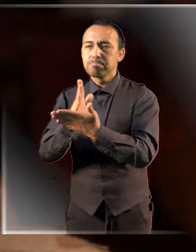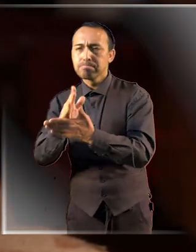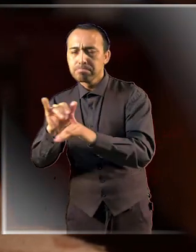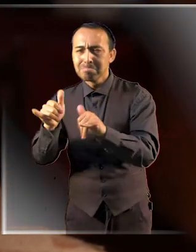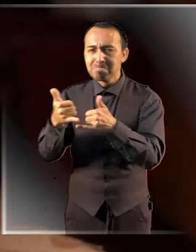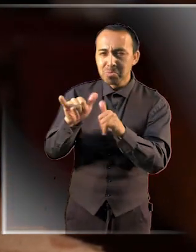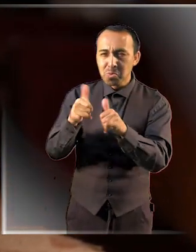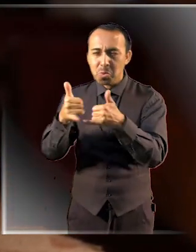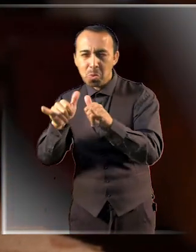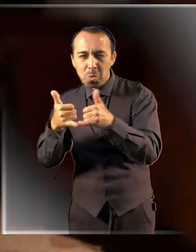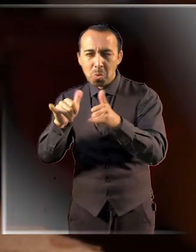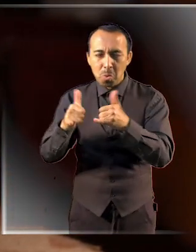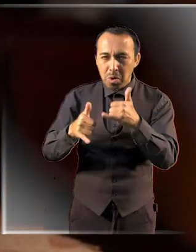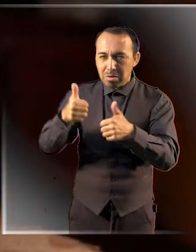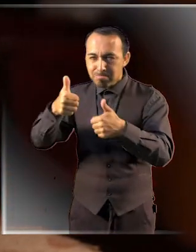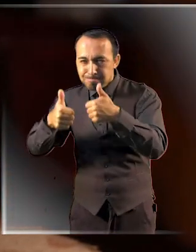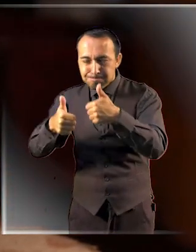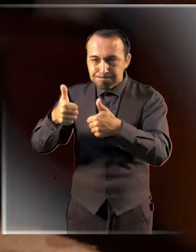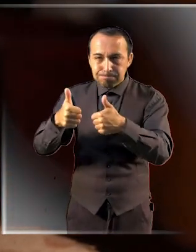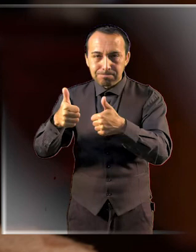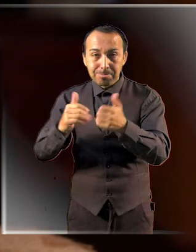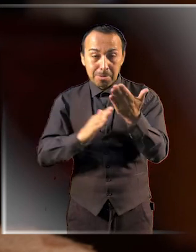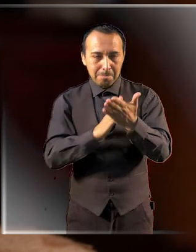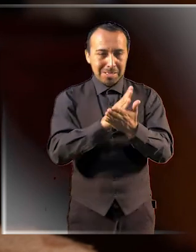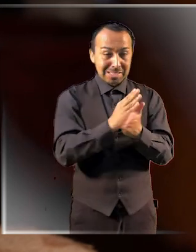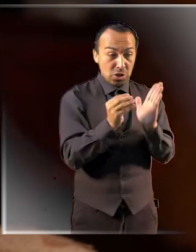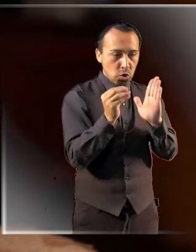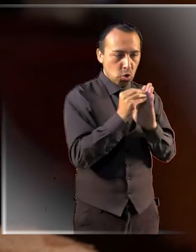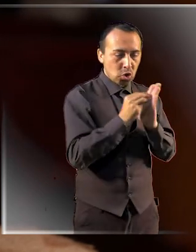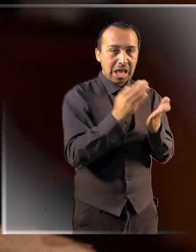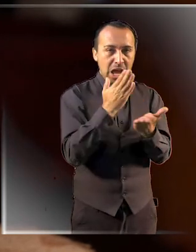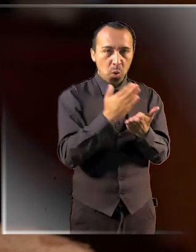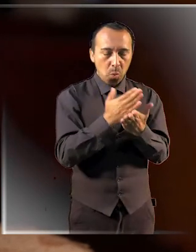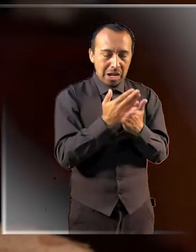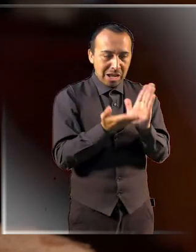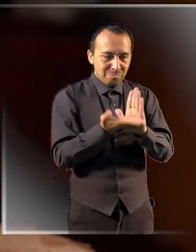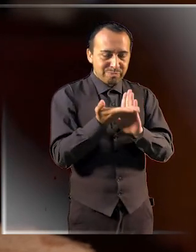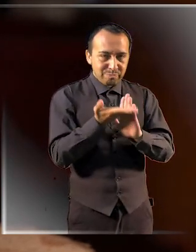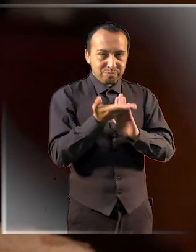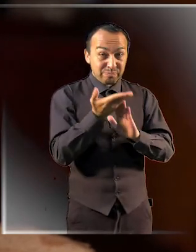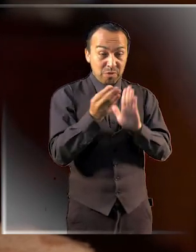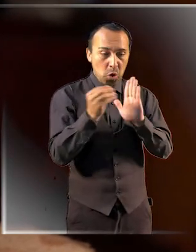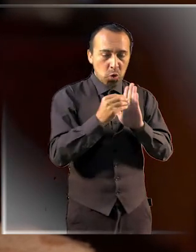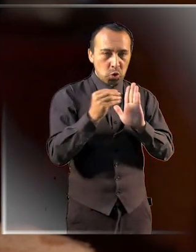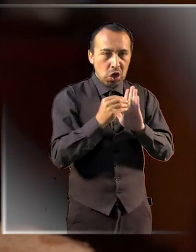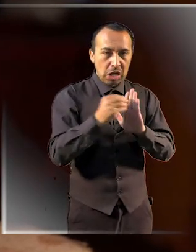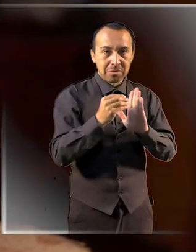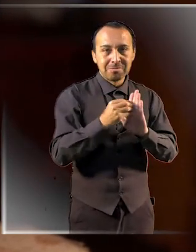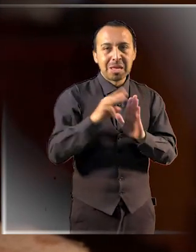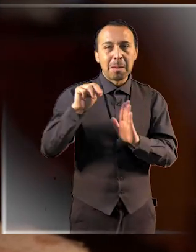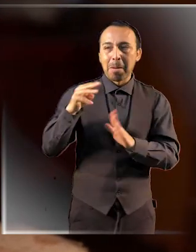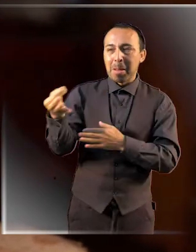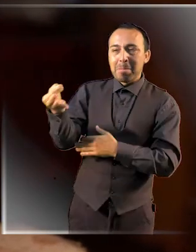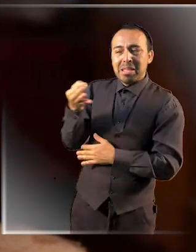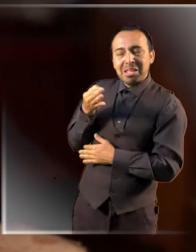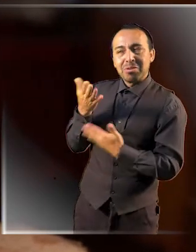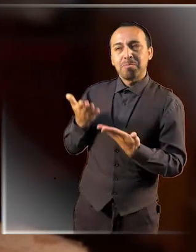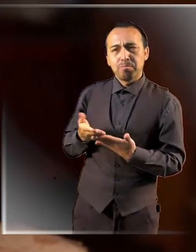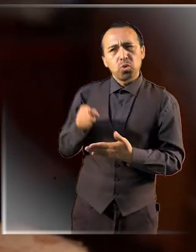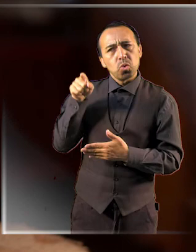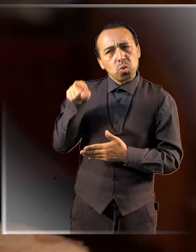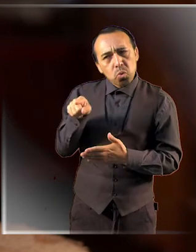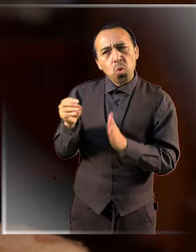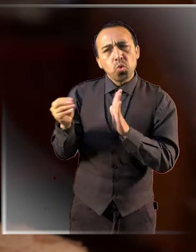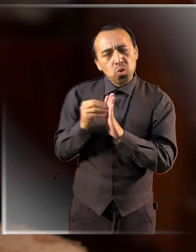los campeonatos, yo empecé a sacar mi buena nota en la escuela porque mi mamá